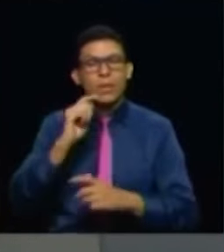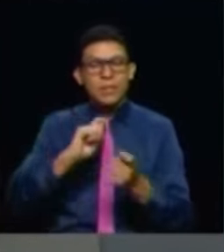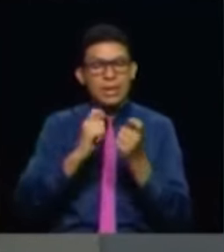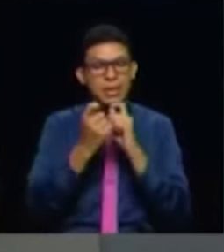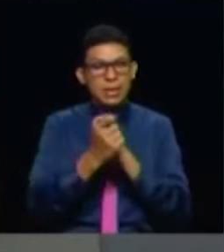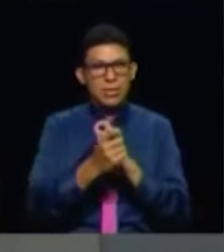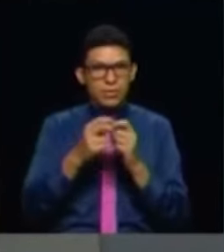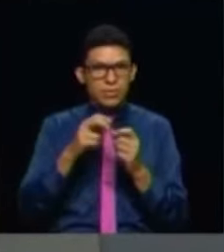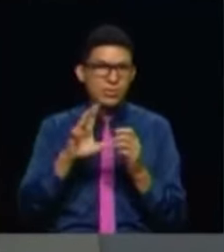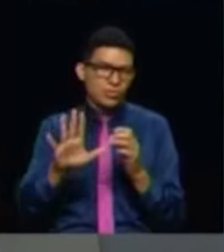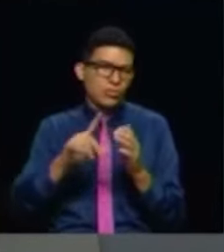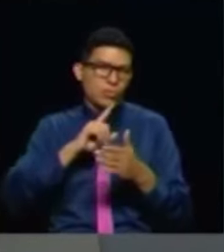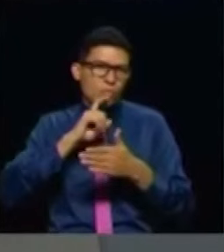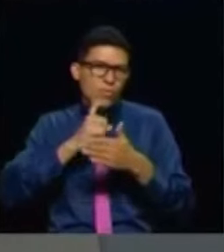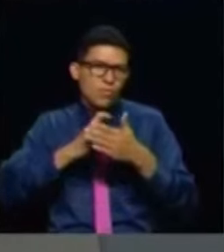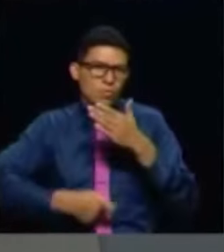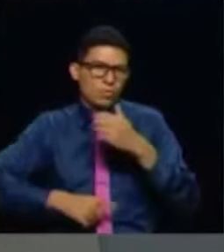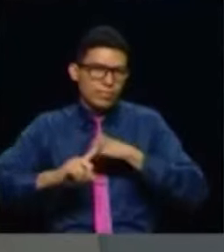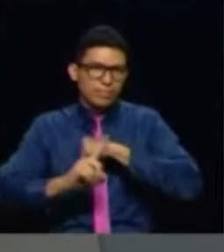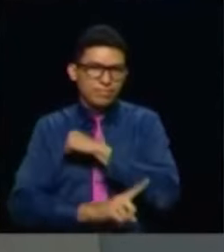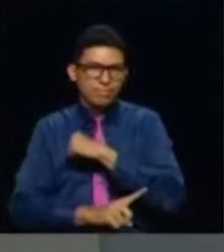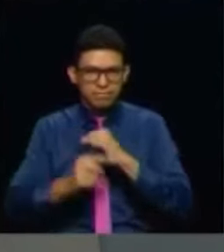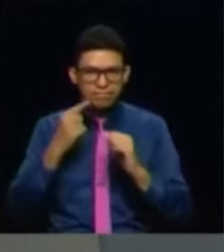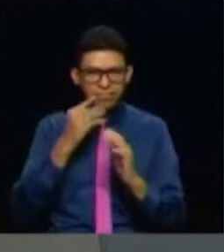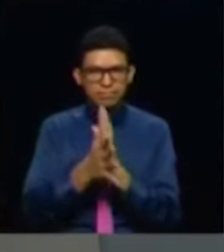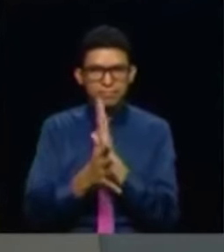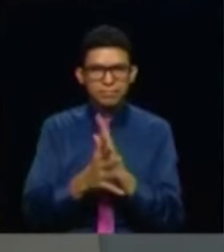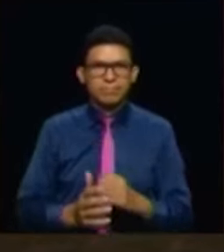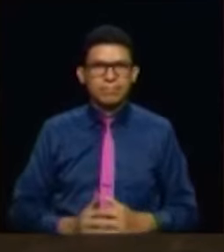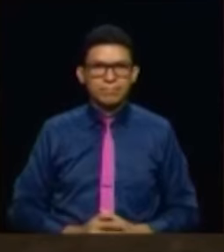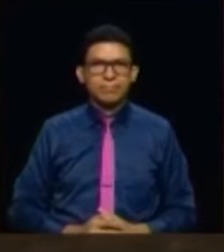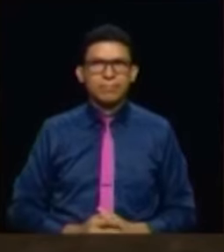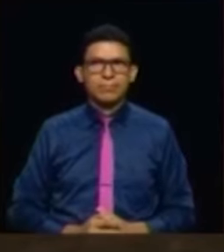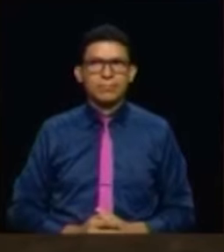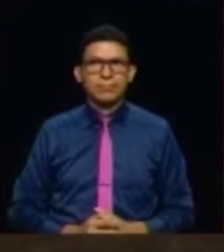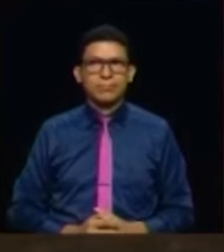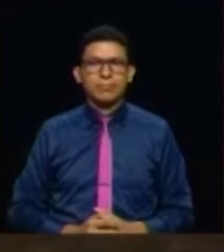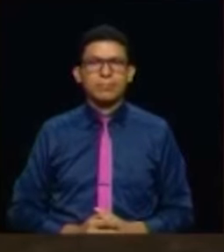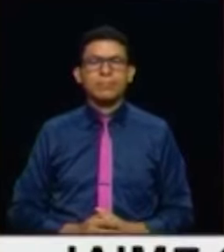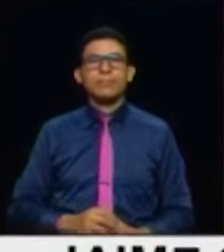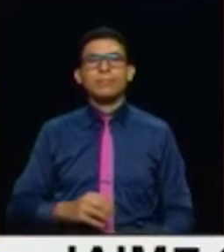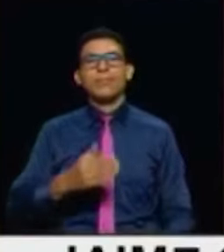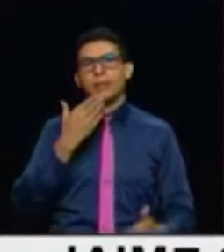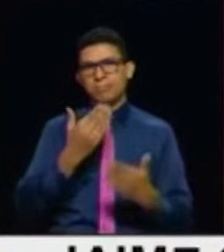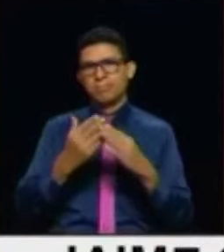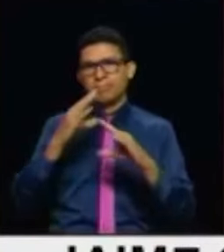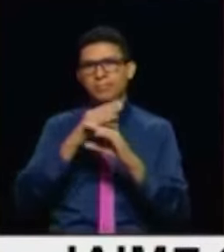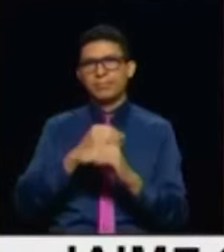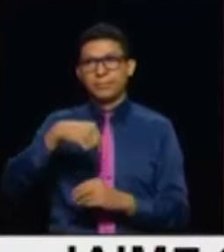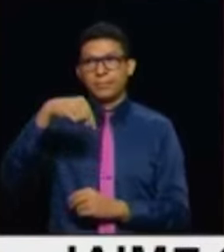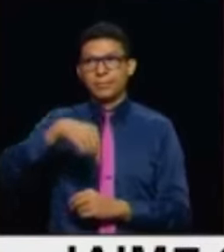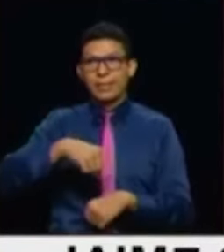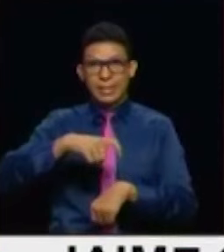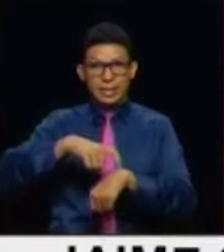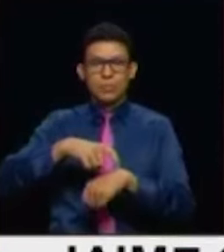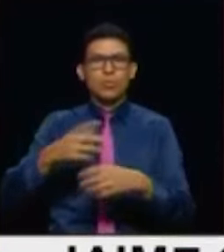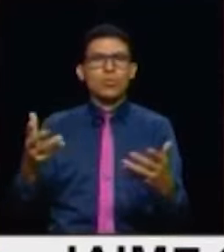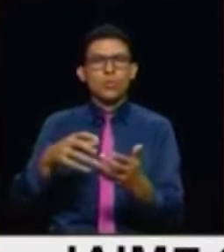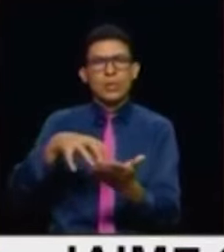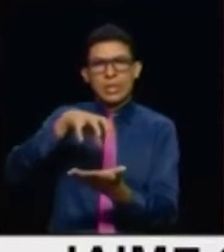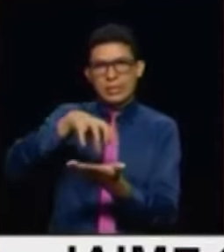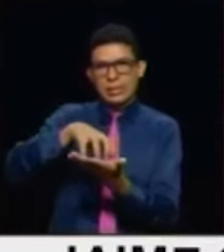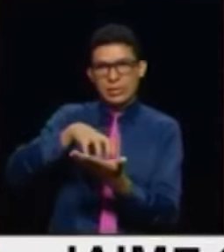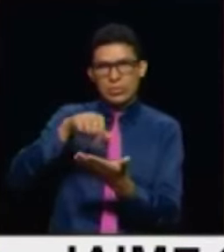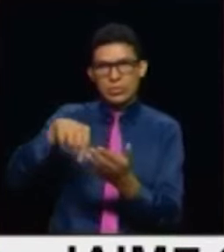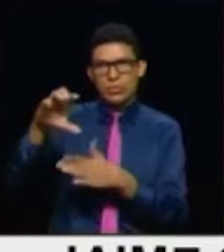tributaria hacen parte de nuestra nota económica de hoy. Laura, televidentes, buenas noches. A esta hora la saludo desde el centro del país,